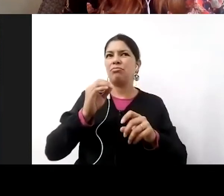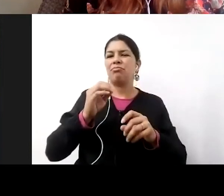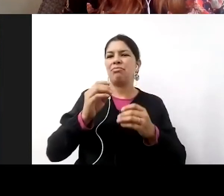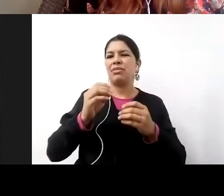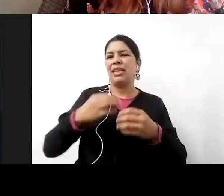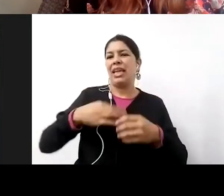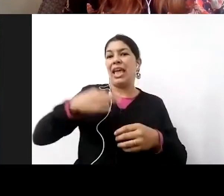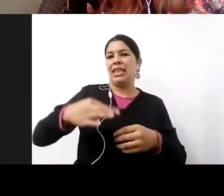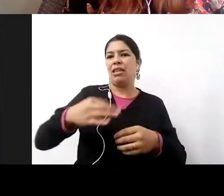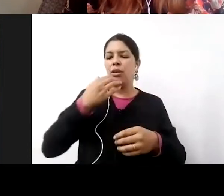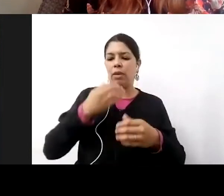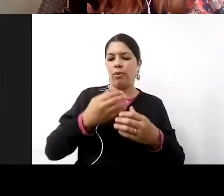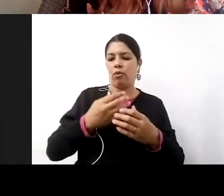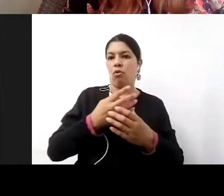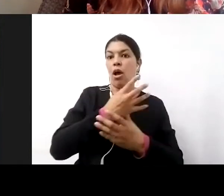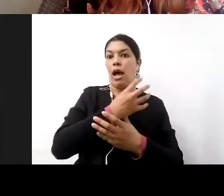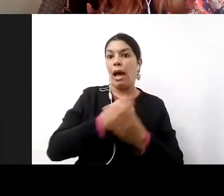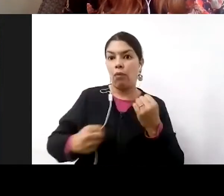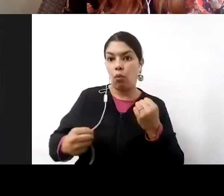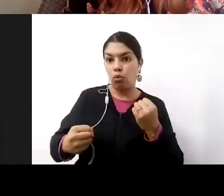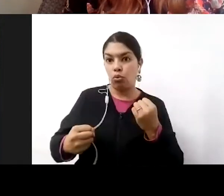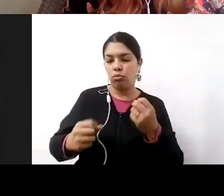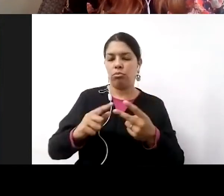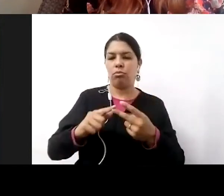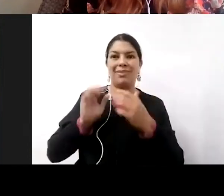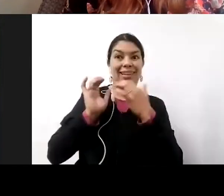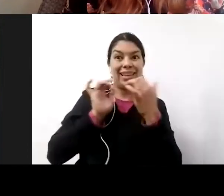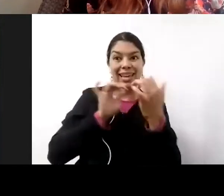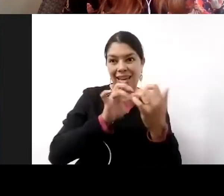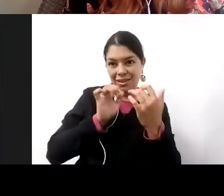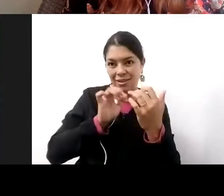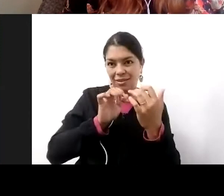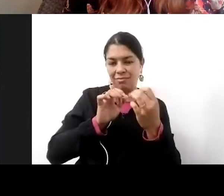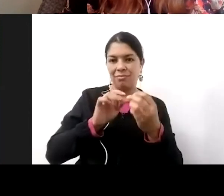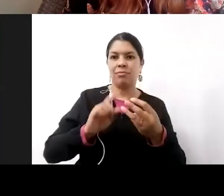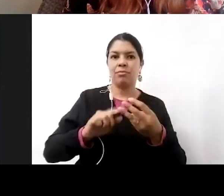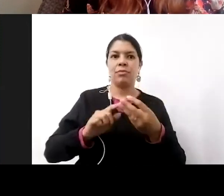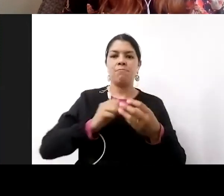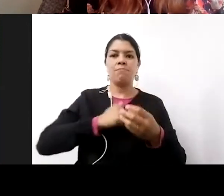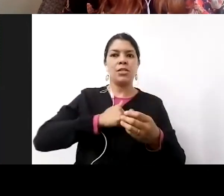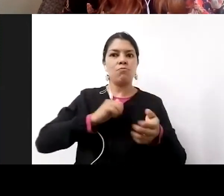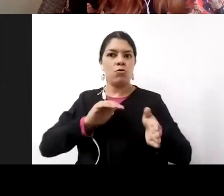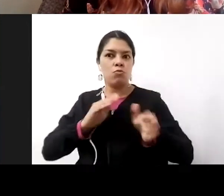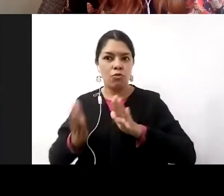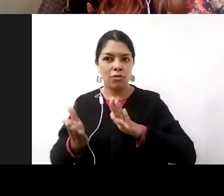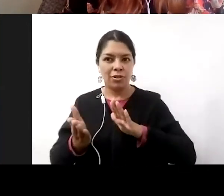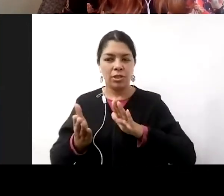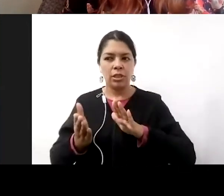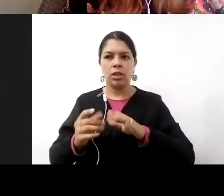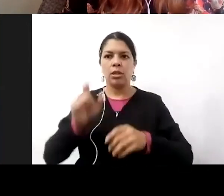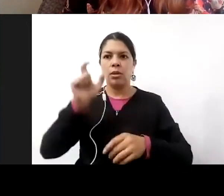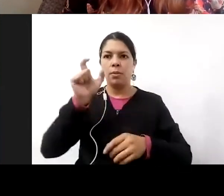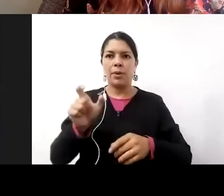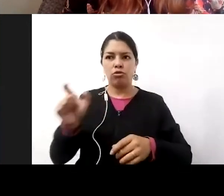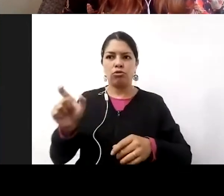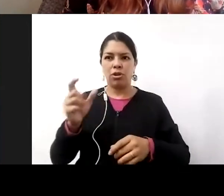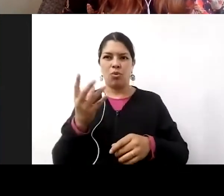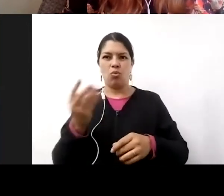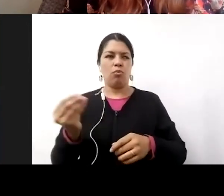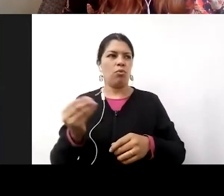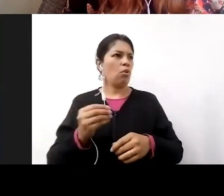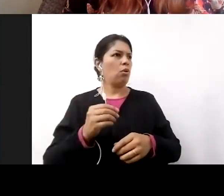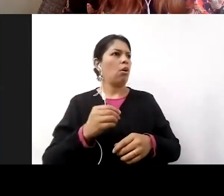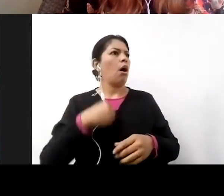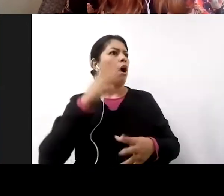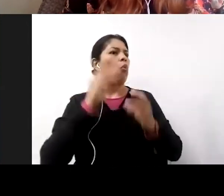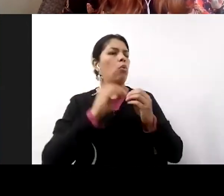la pena de muerte y la guerra, generando muchas pasiones y sentimientos en las personas, dando conflictos que